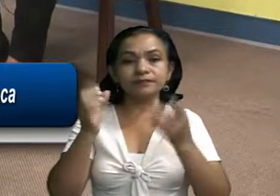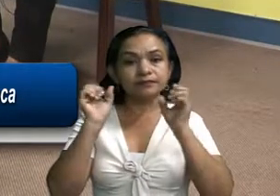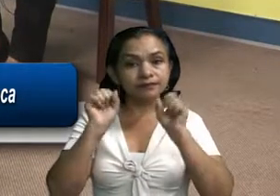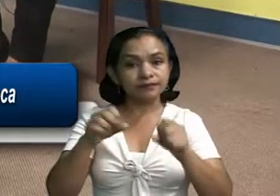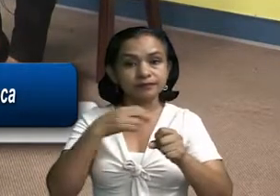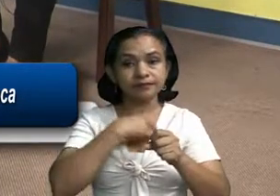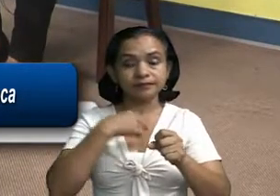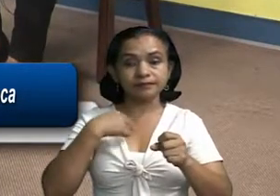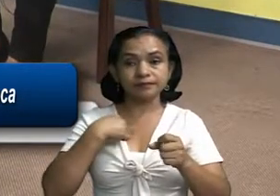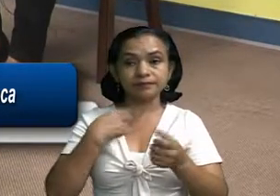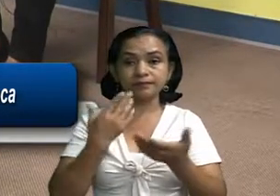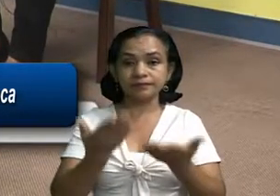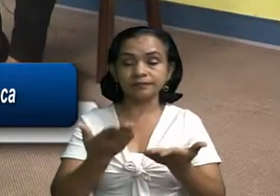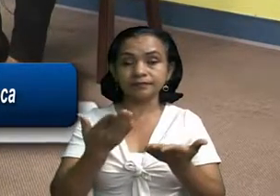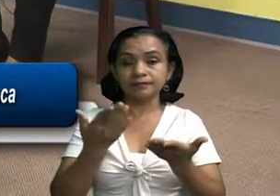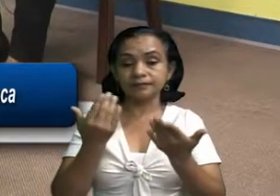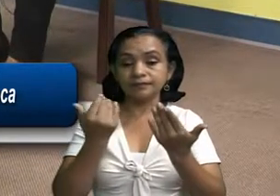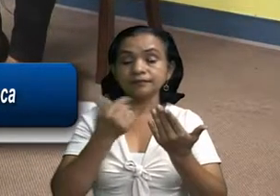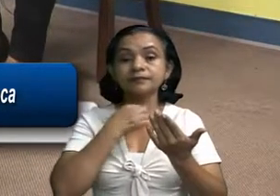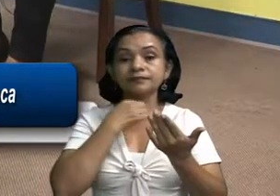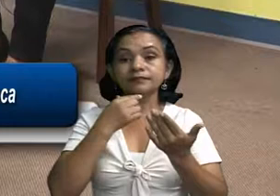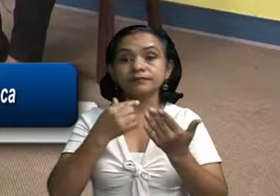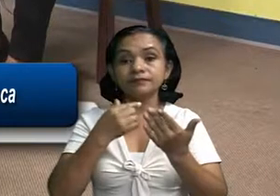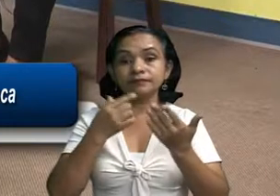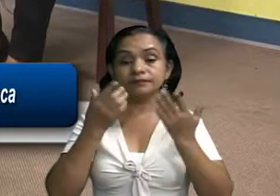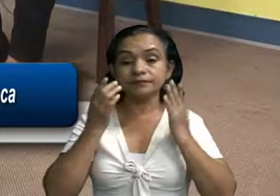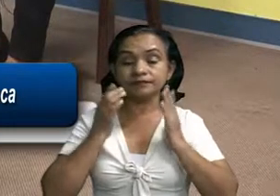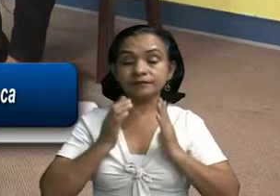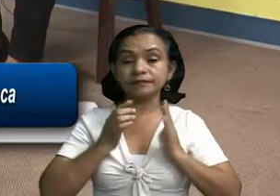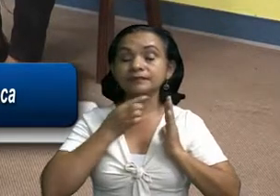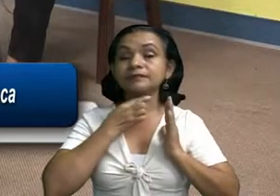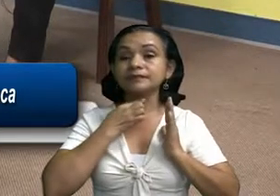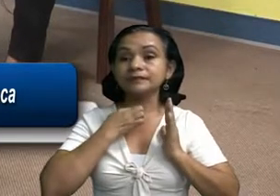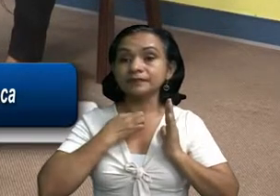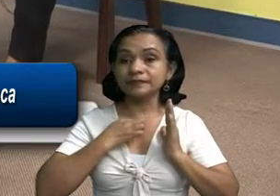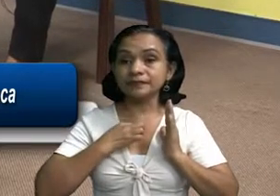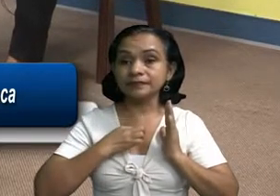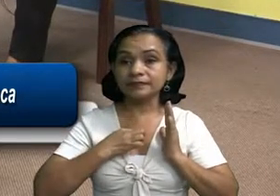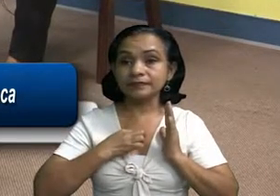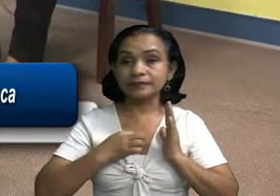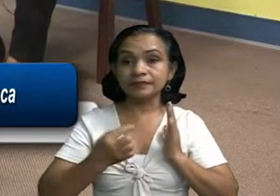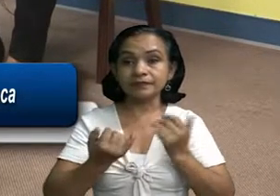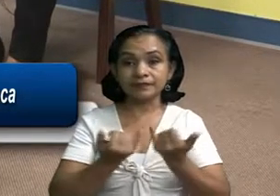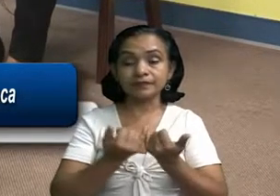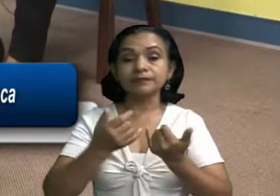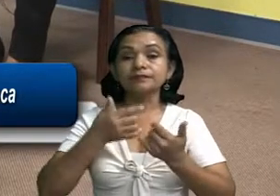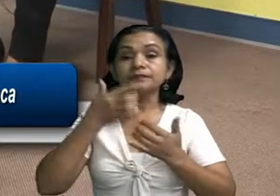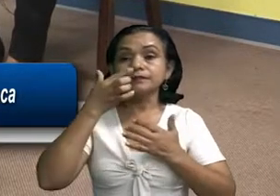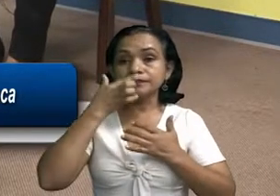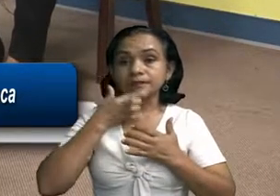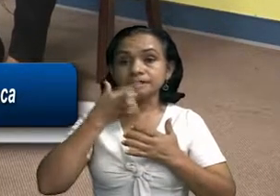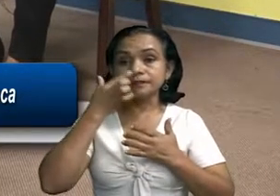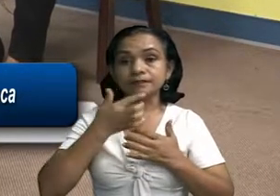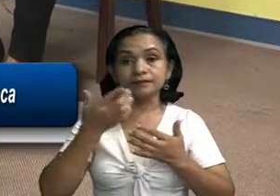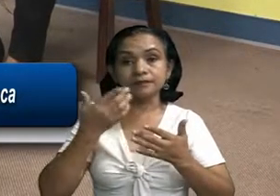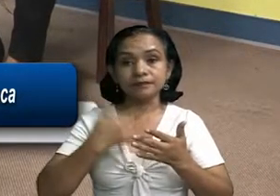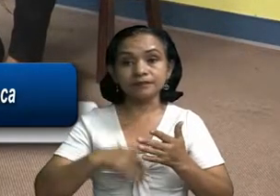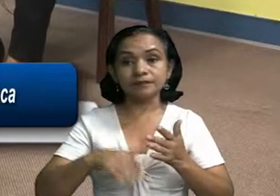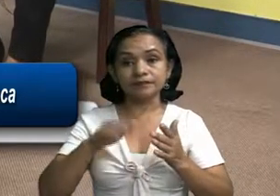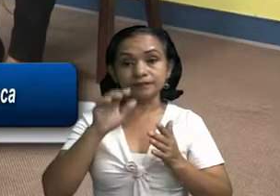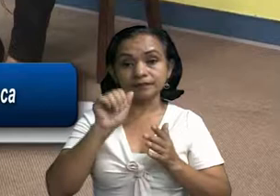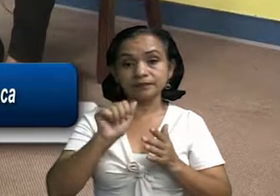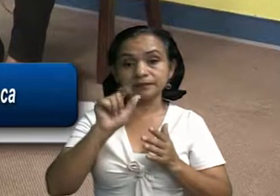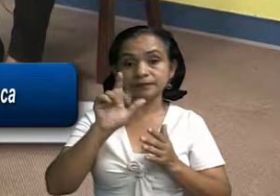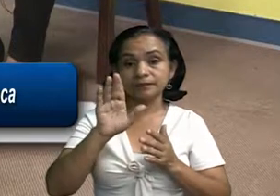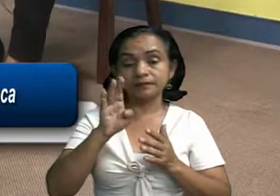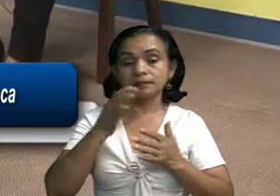de solamente estar a nivel local y pasar el tracto, la barrera respiratoria y llegar hasta los alvéolos y